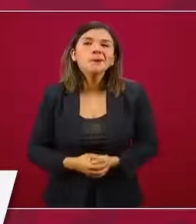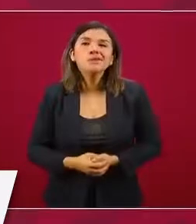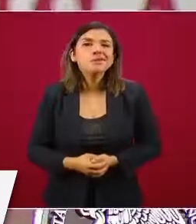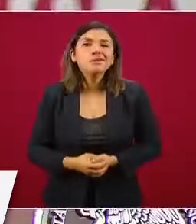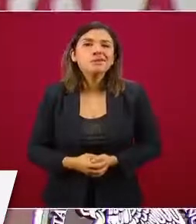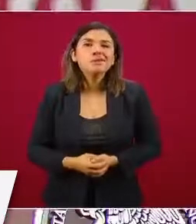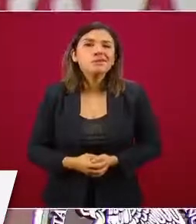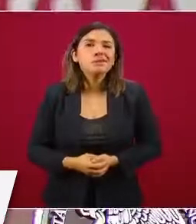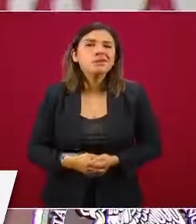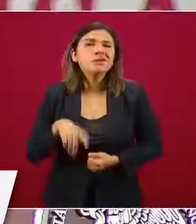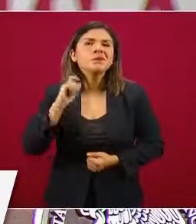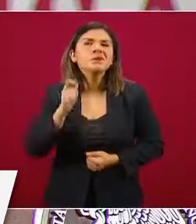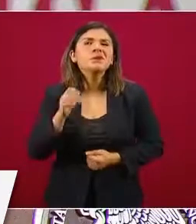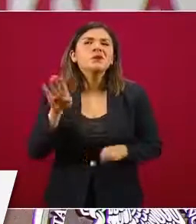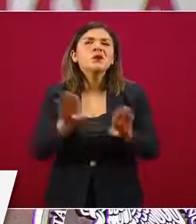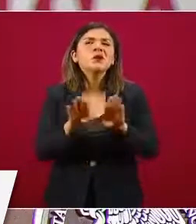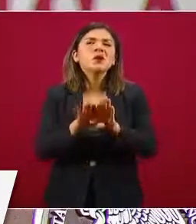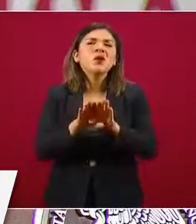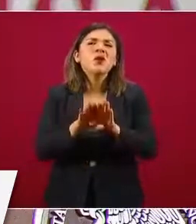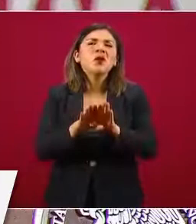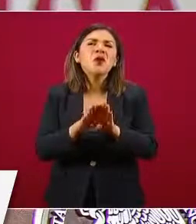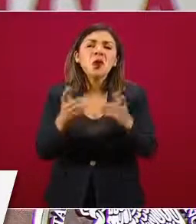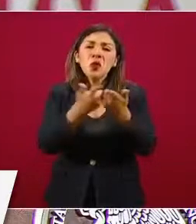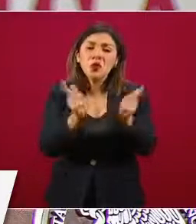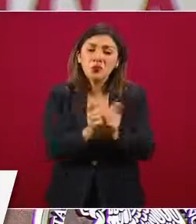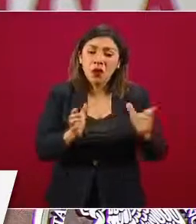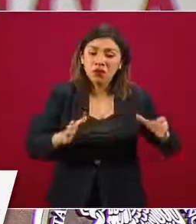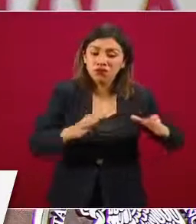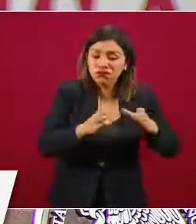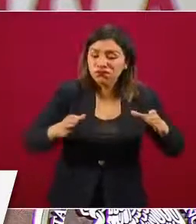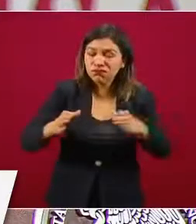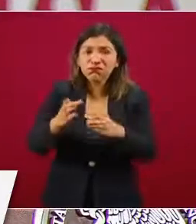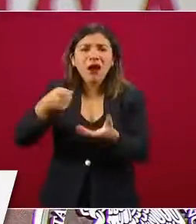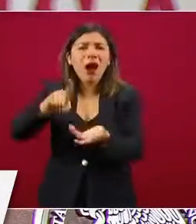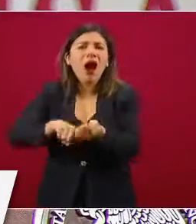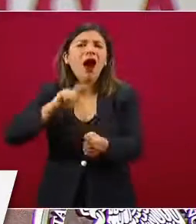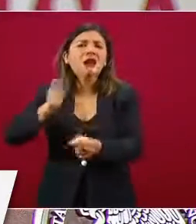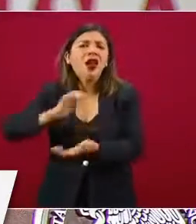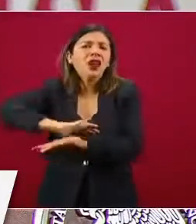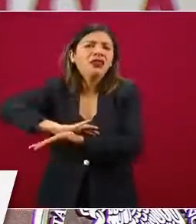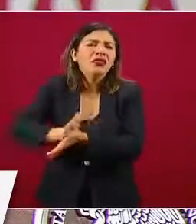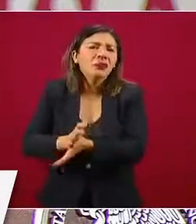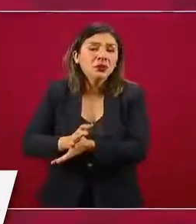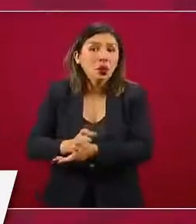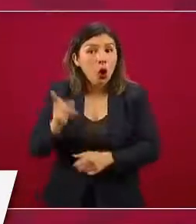es hasta clasismo, es discriminación.